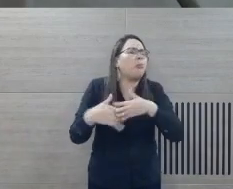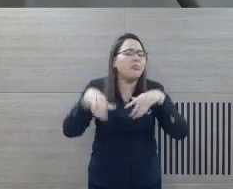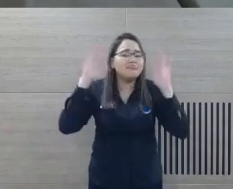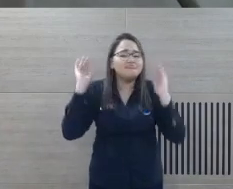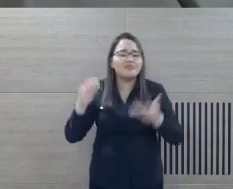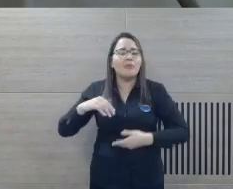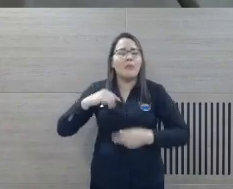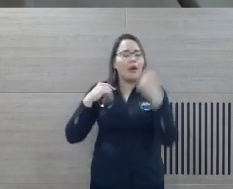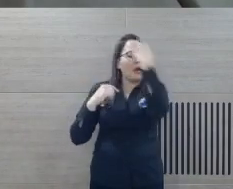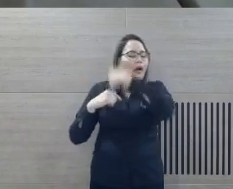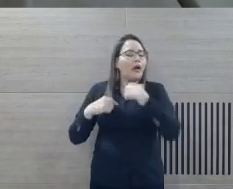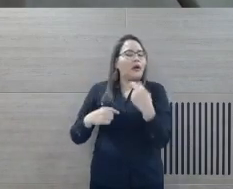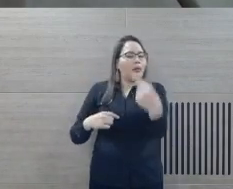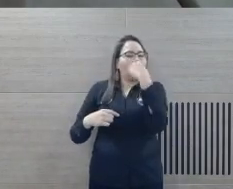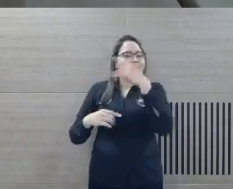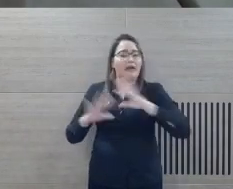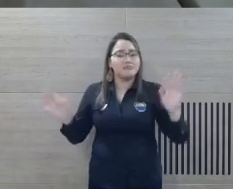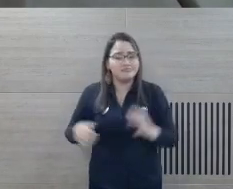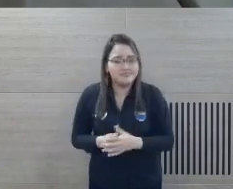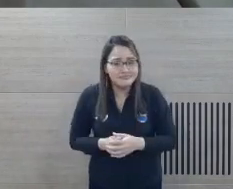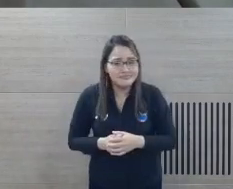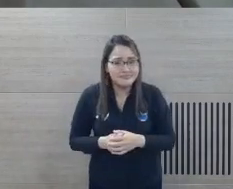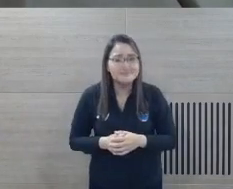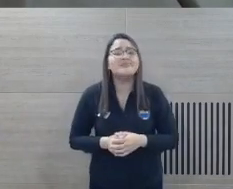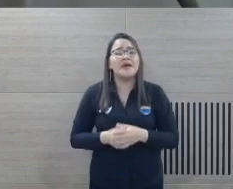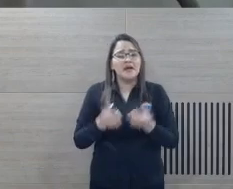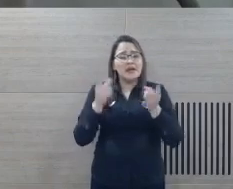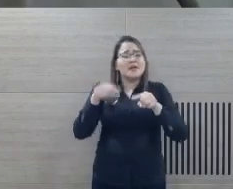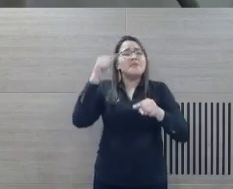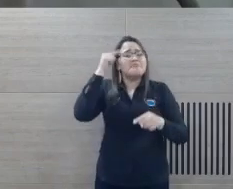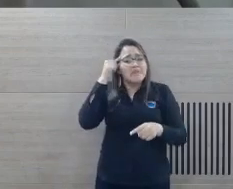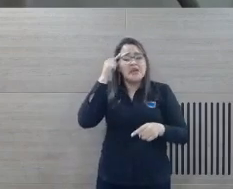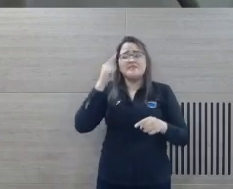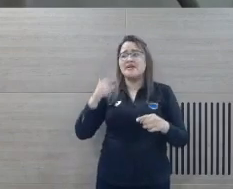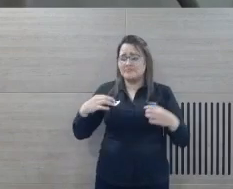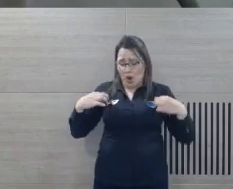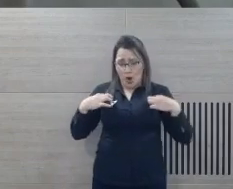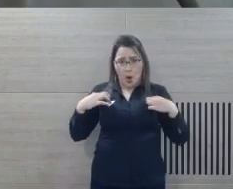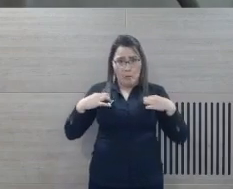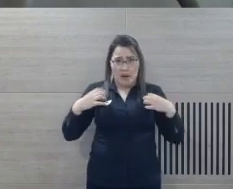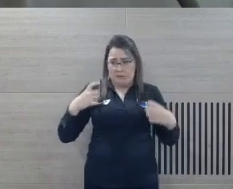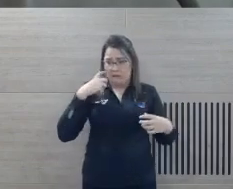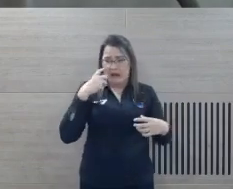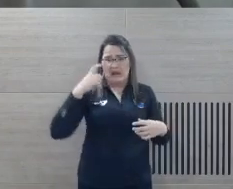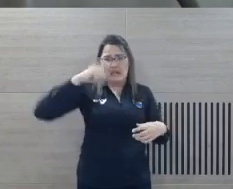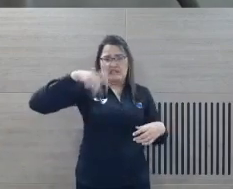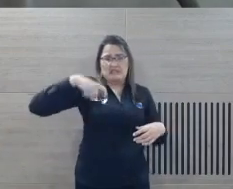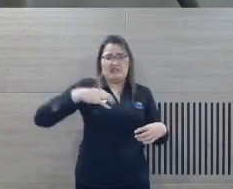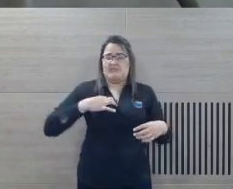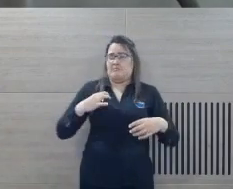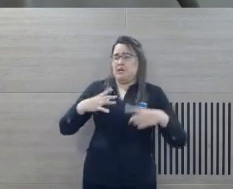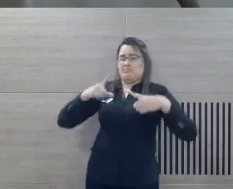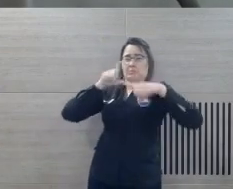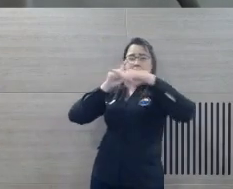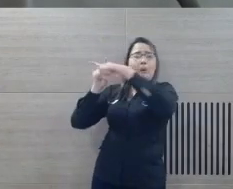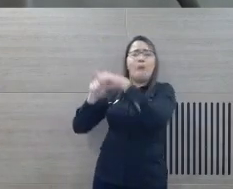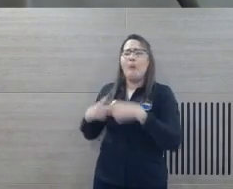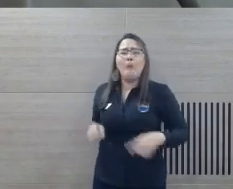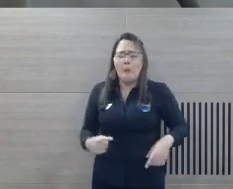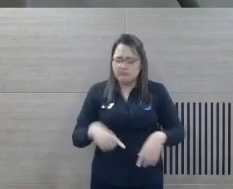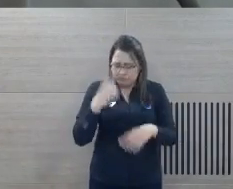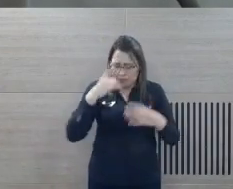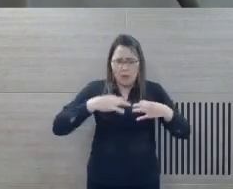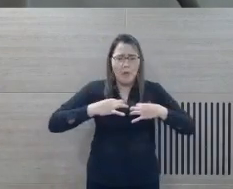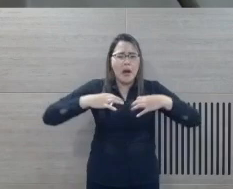de ropa se puede sobrevivir muchísimo y que a lo mejor había cantidad de ropa innecesaria que no servía para nada, pero que cuánta falta